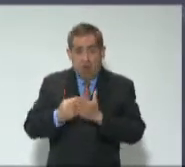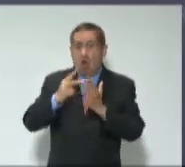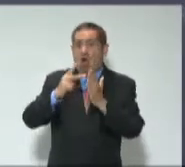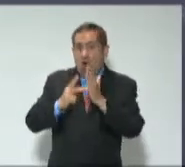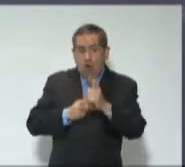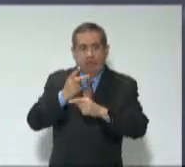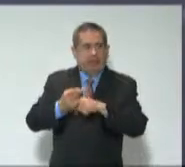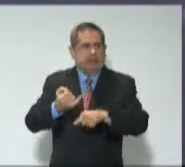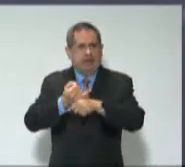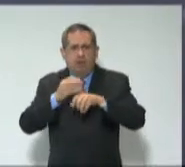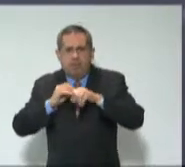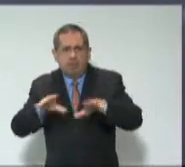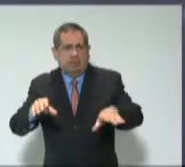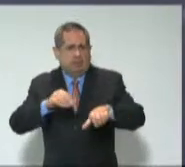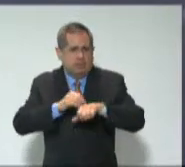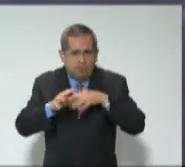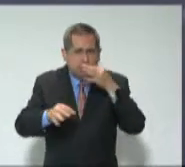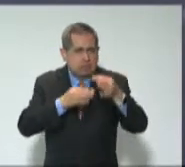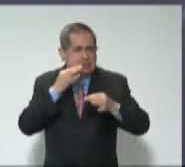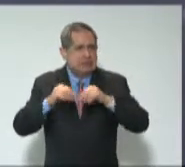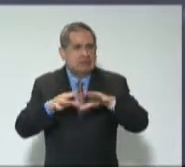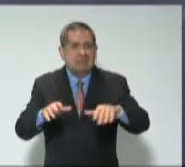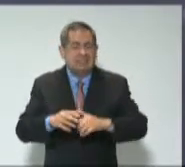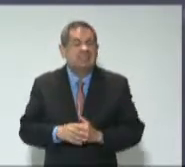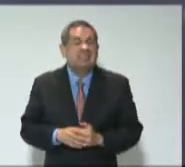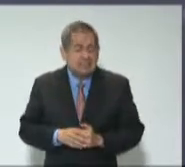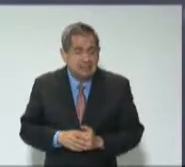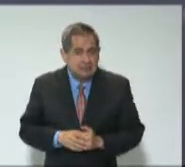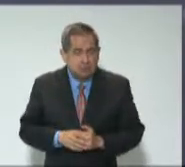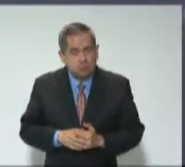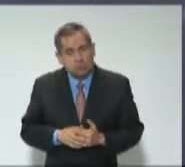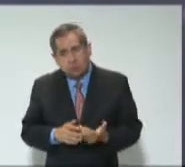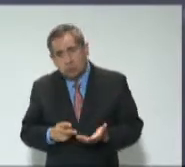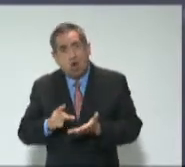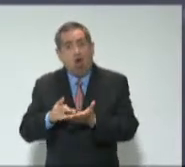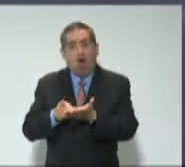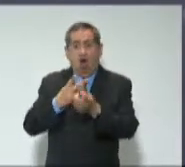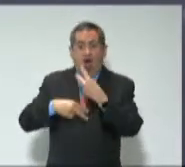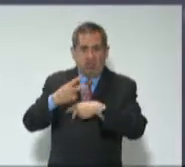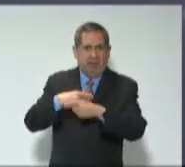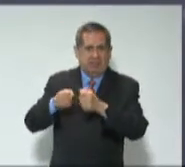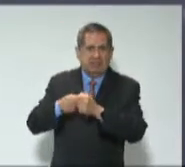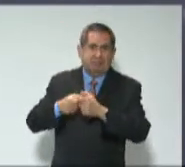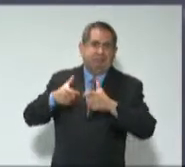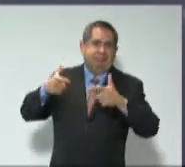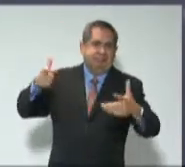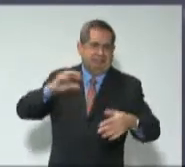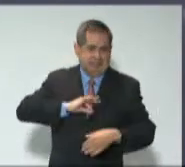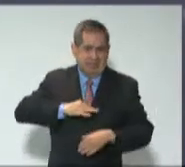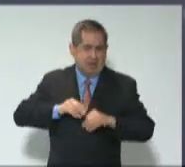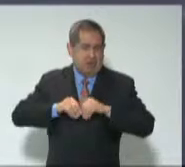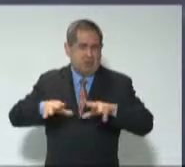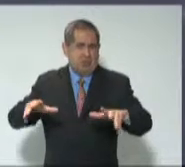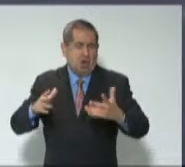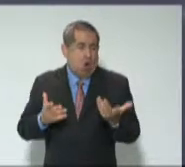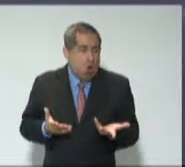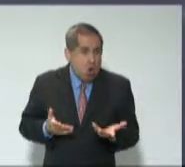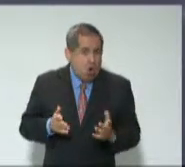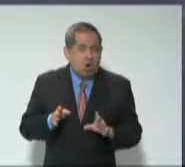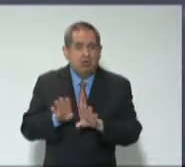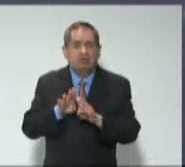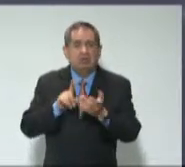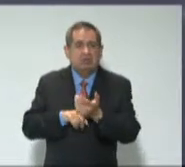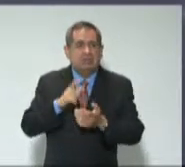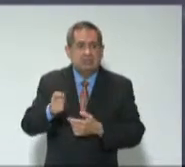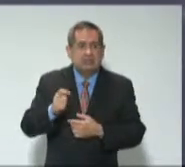la información que viene no sé si un rebrote como le dicen los medios o simplemente